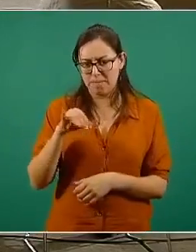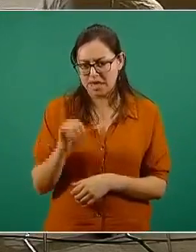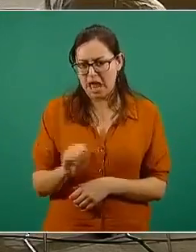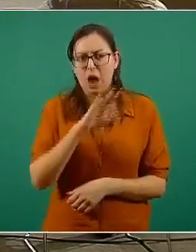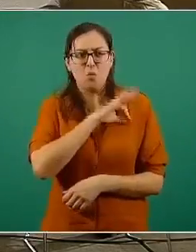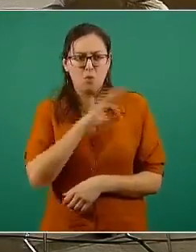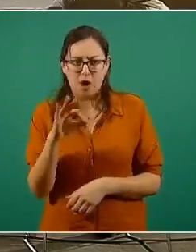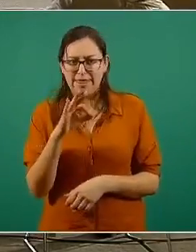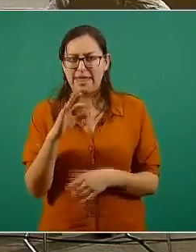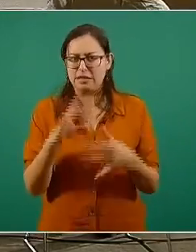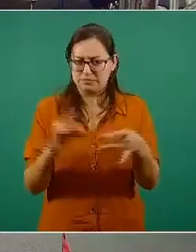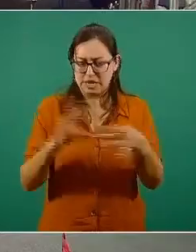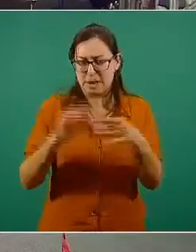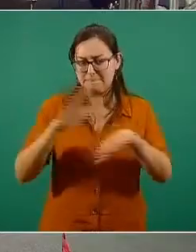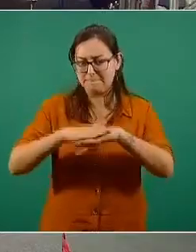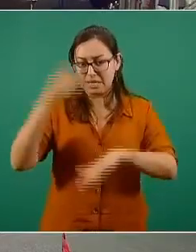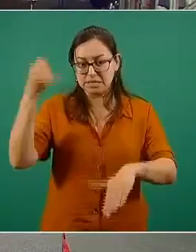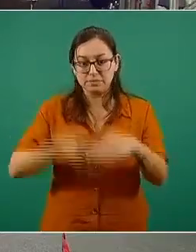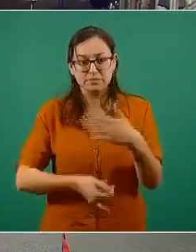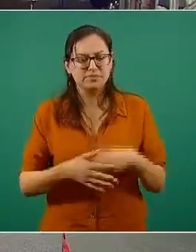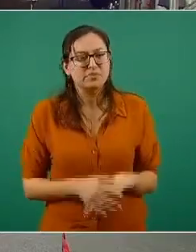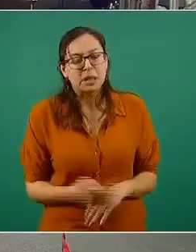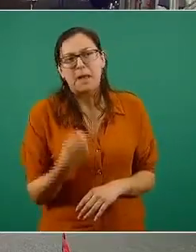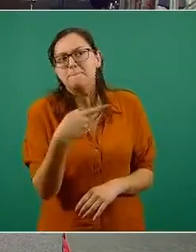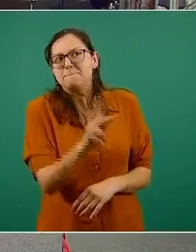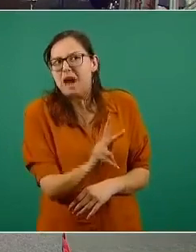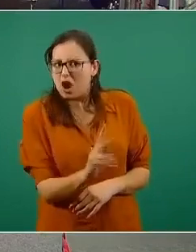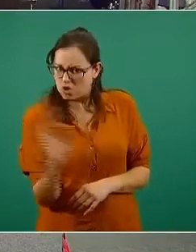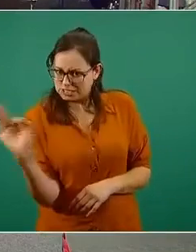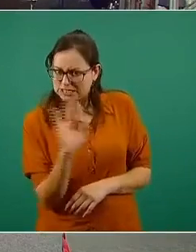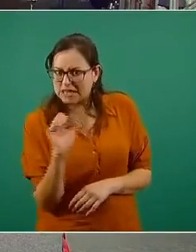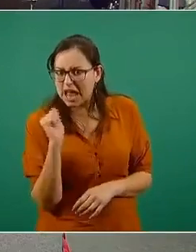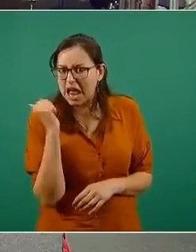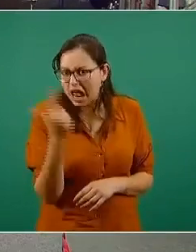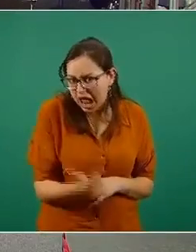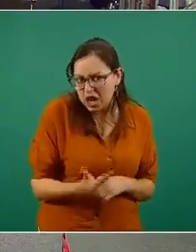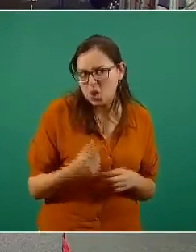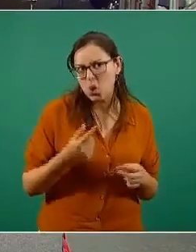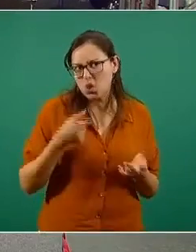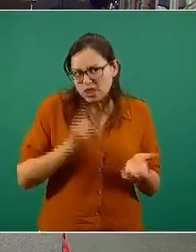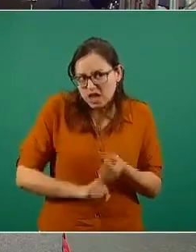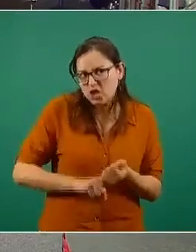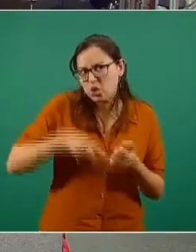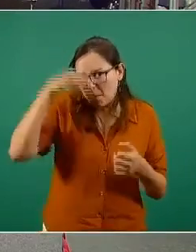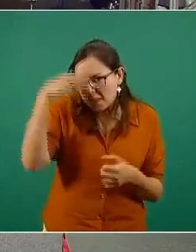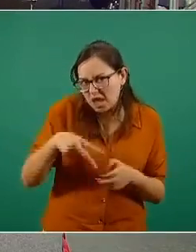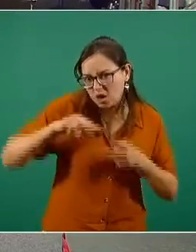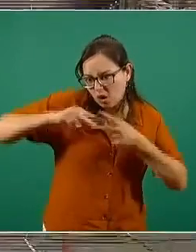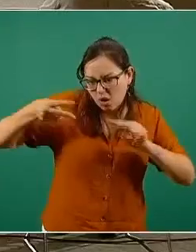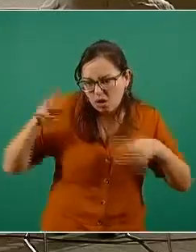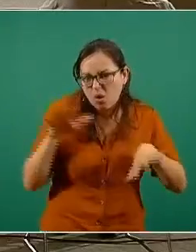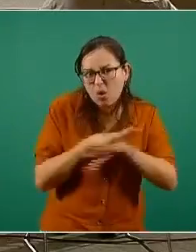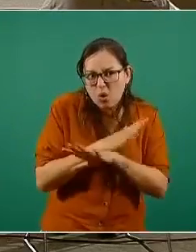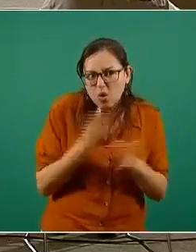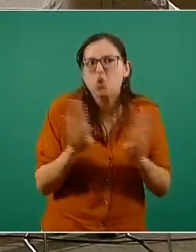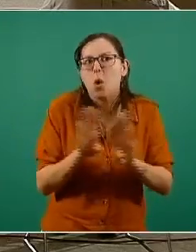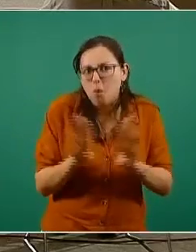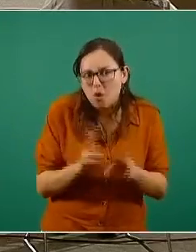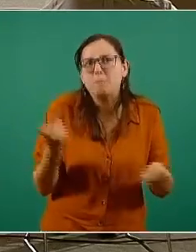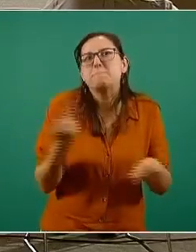qué implicaría que fuera una variante mexicana? Es eso, precisamente es a lo que me